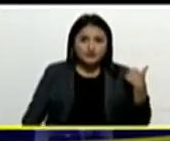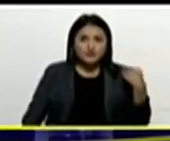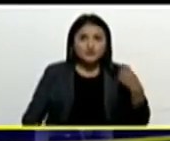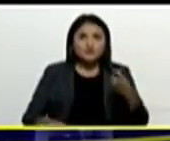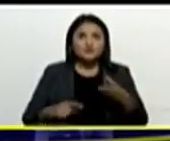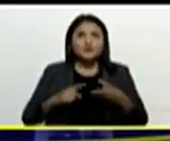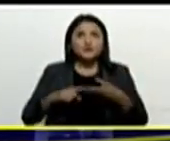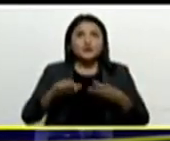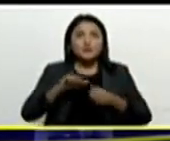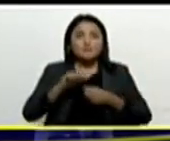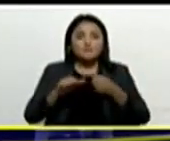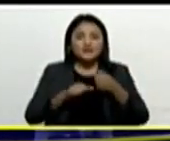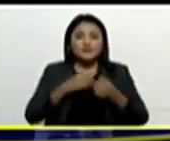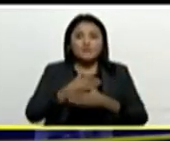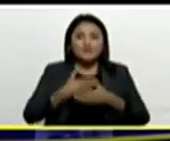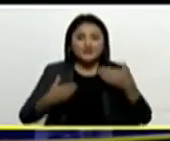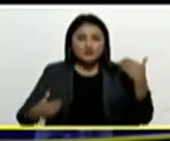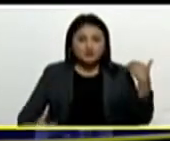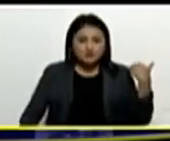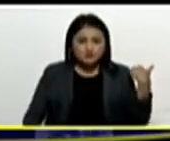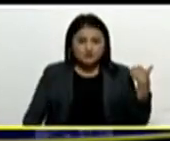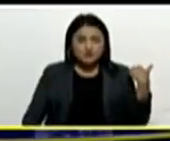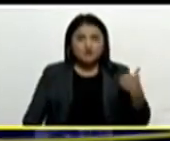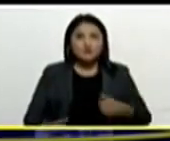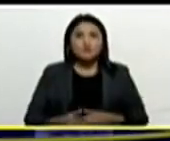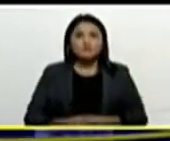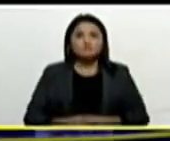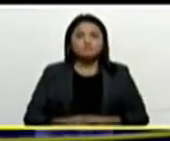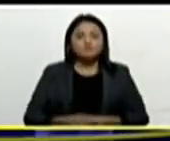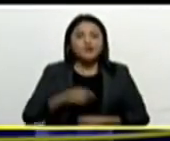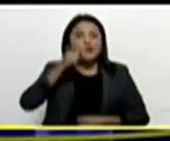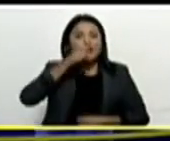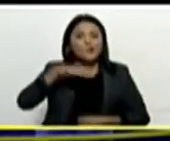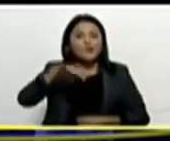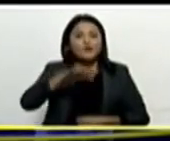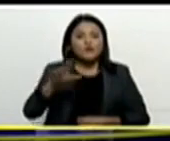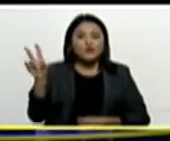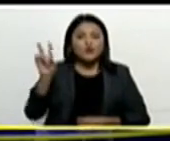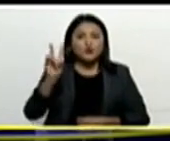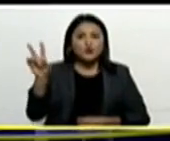vicepresidentes de la República, pueblo de Venezuela.